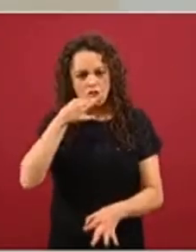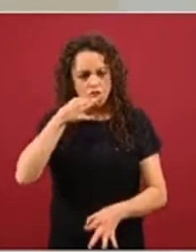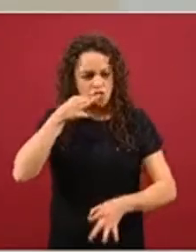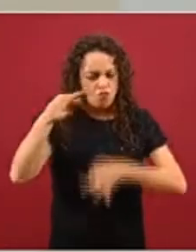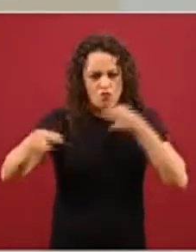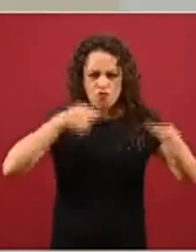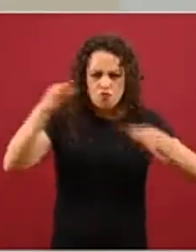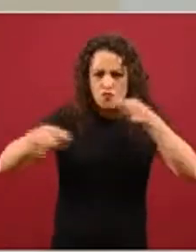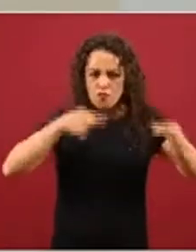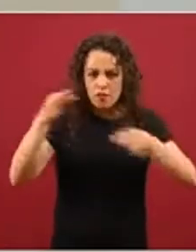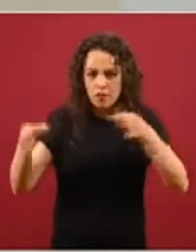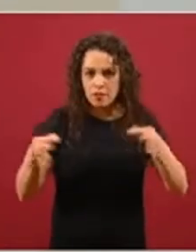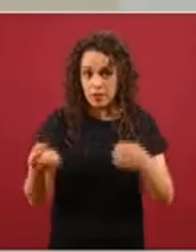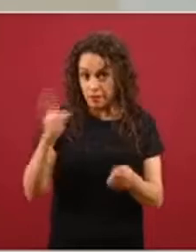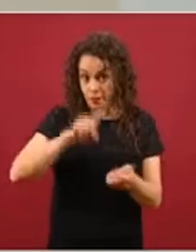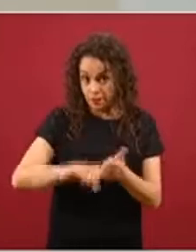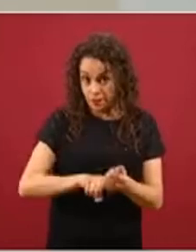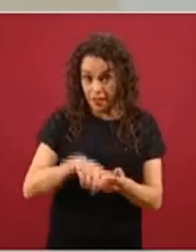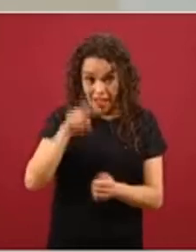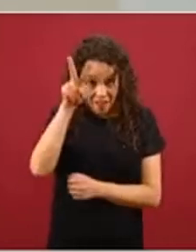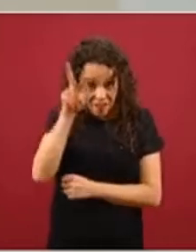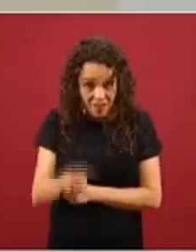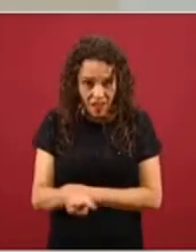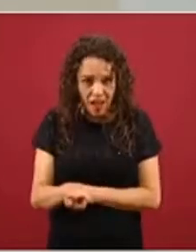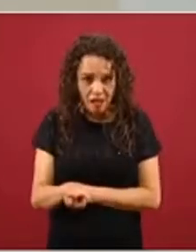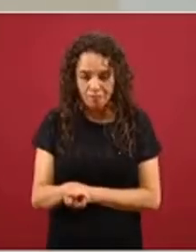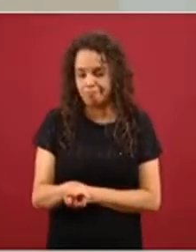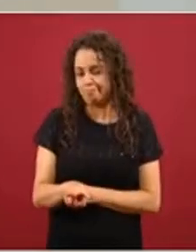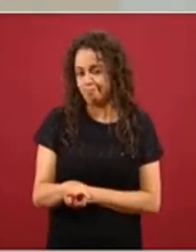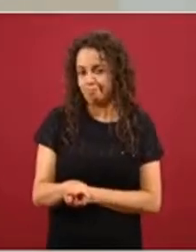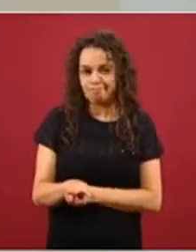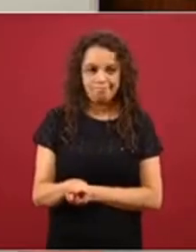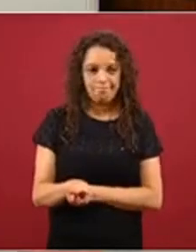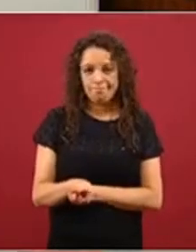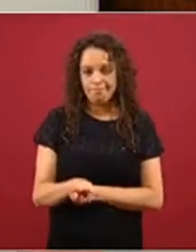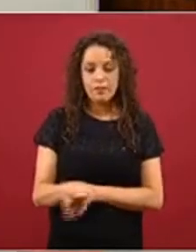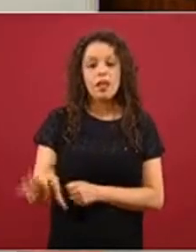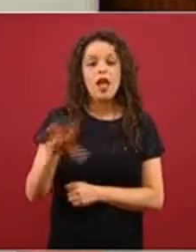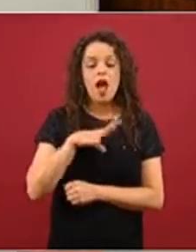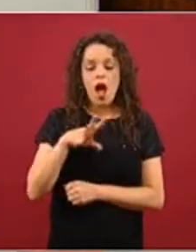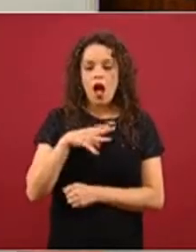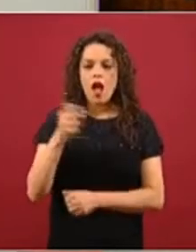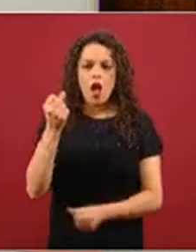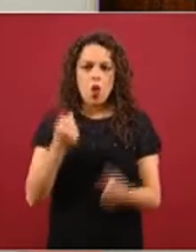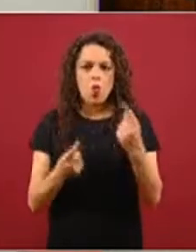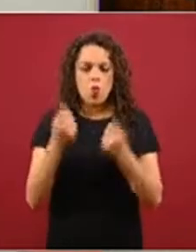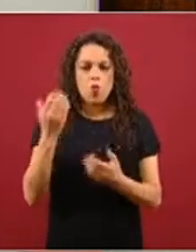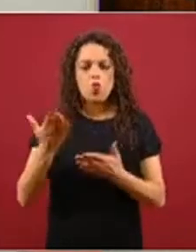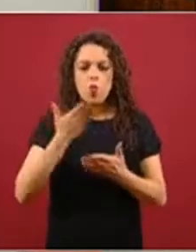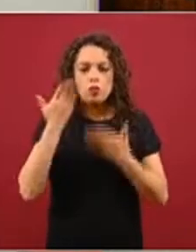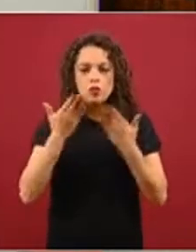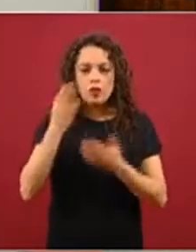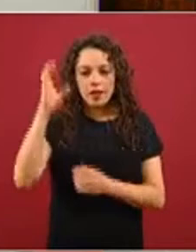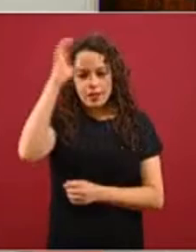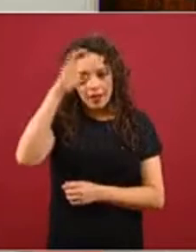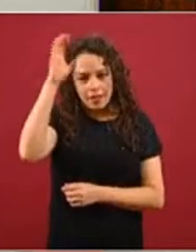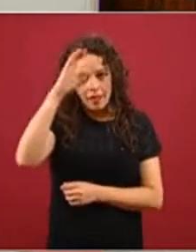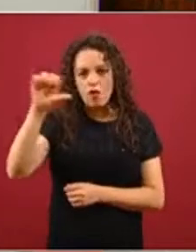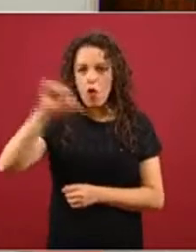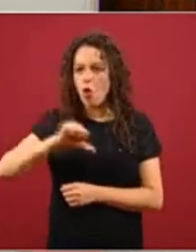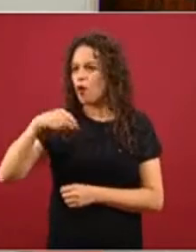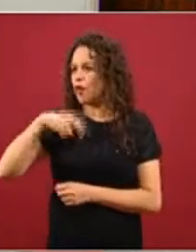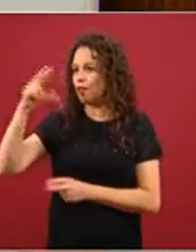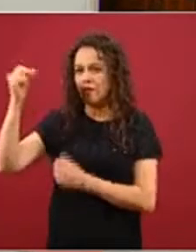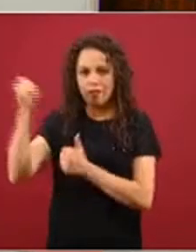no necesariamente son veraces. Hay estudios científicos, hoy no lo traje, pero un día